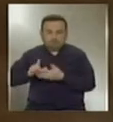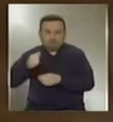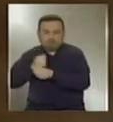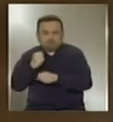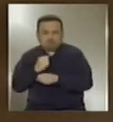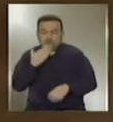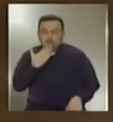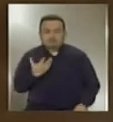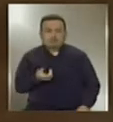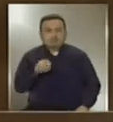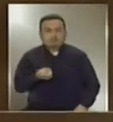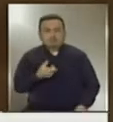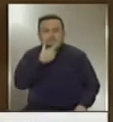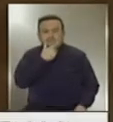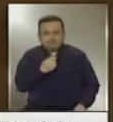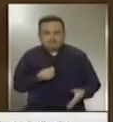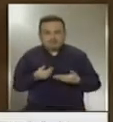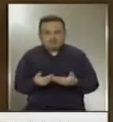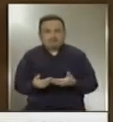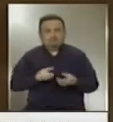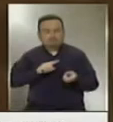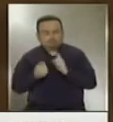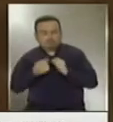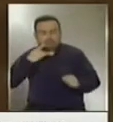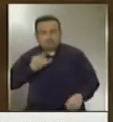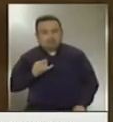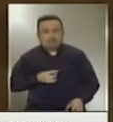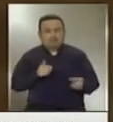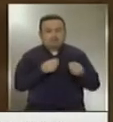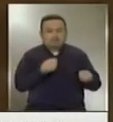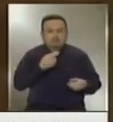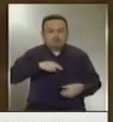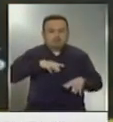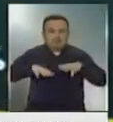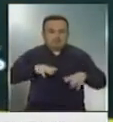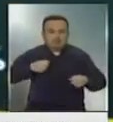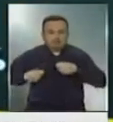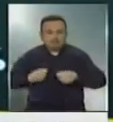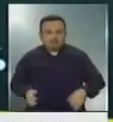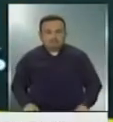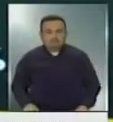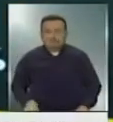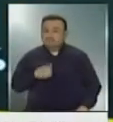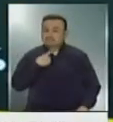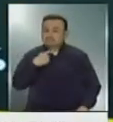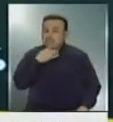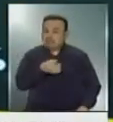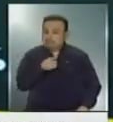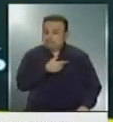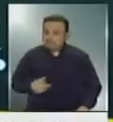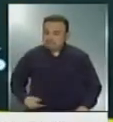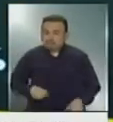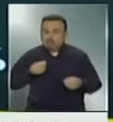y también para facilitar la reconversión urgente de nuestra actividad. Interesante lo que